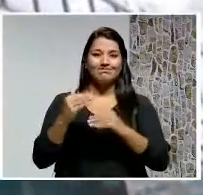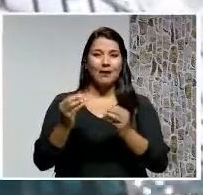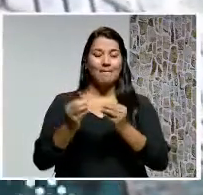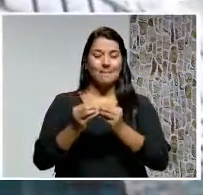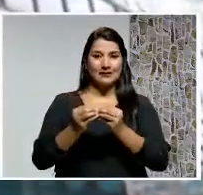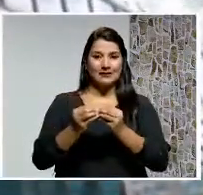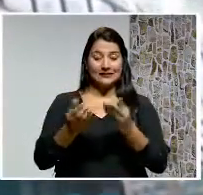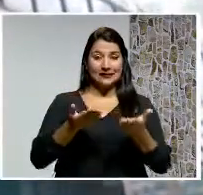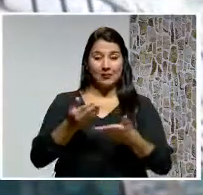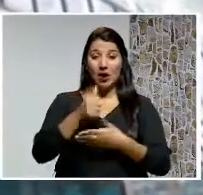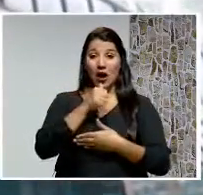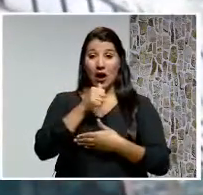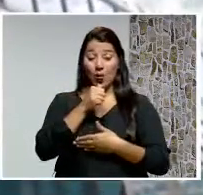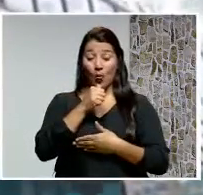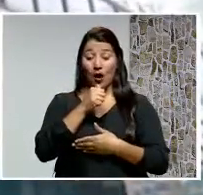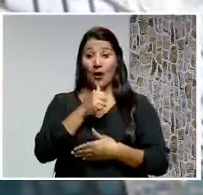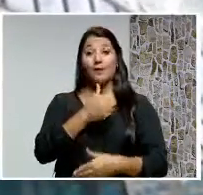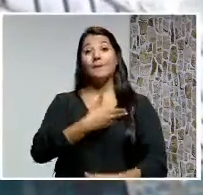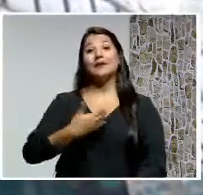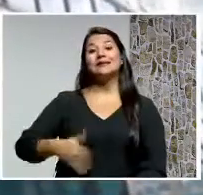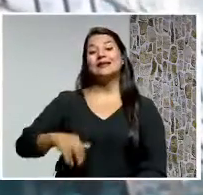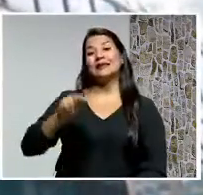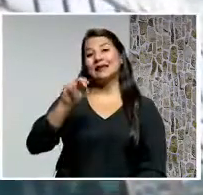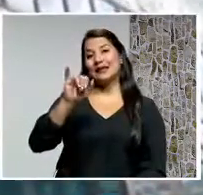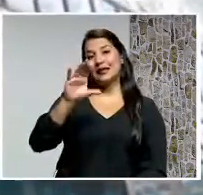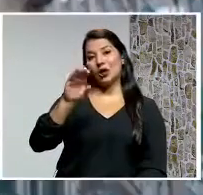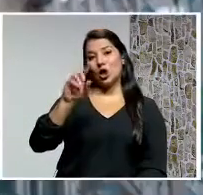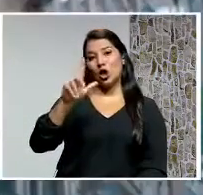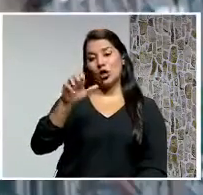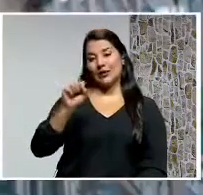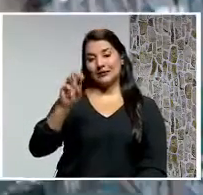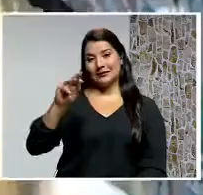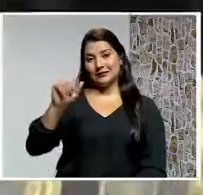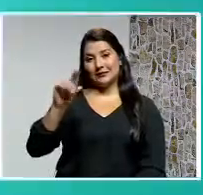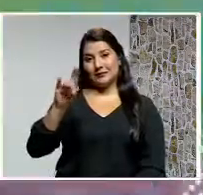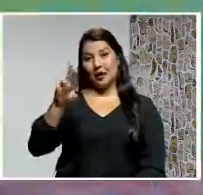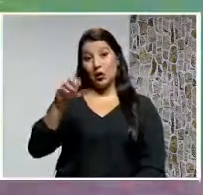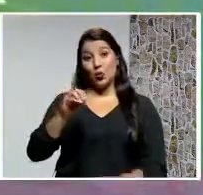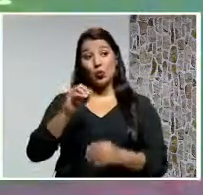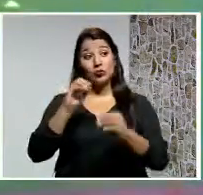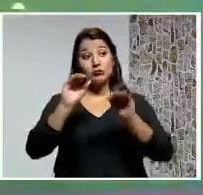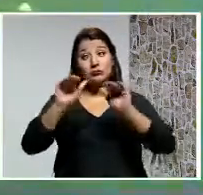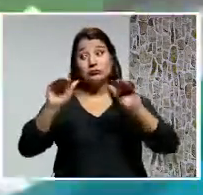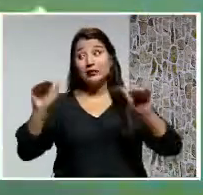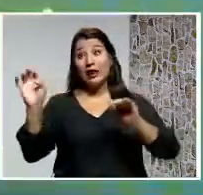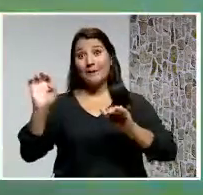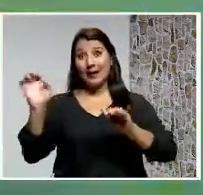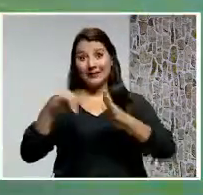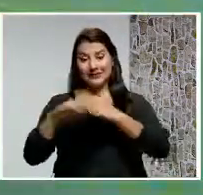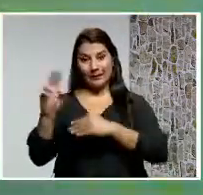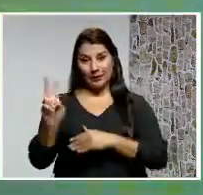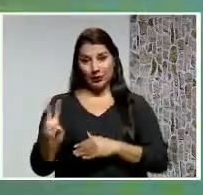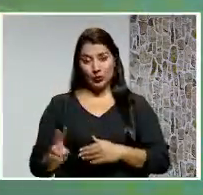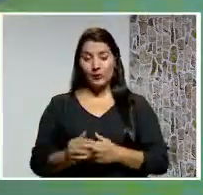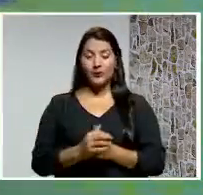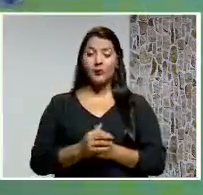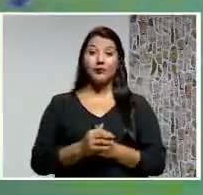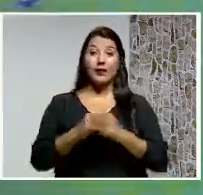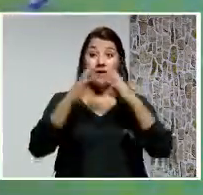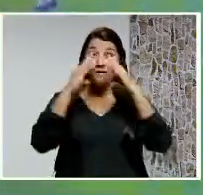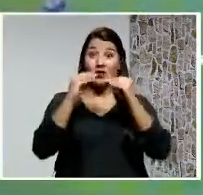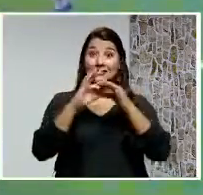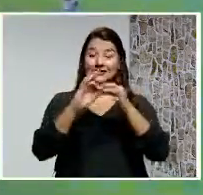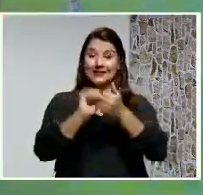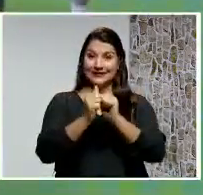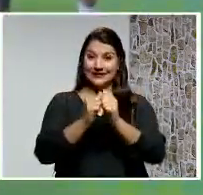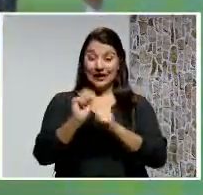Nicolás Maduro decretó emergencia energética en el sector petrolero de Venezuela. Y en la información deportiva, en